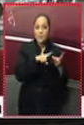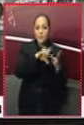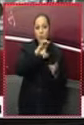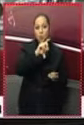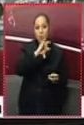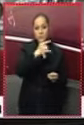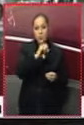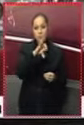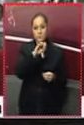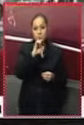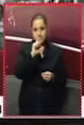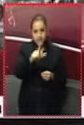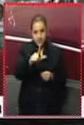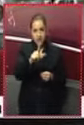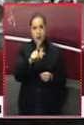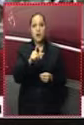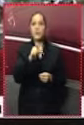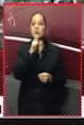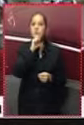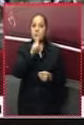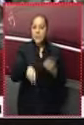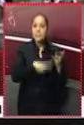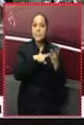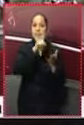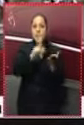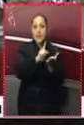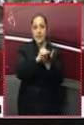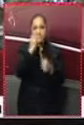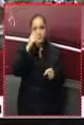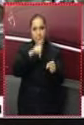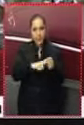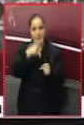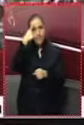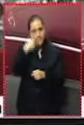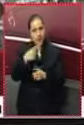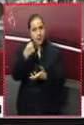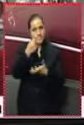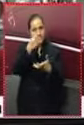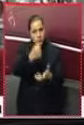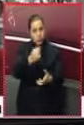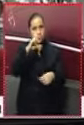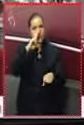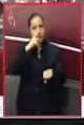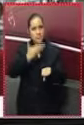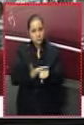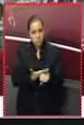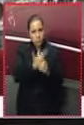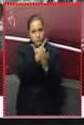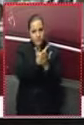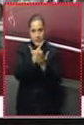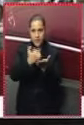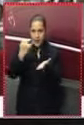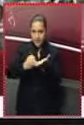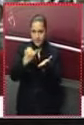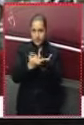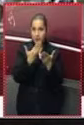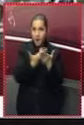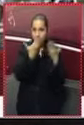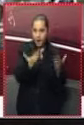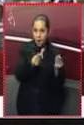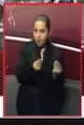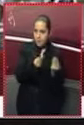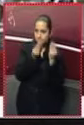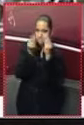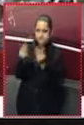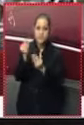Código Fiscal de la Federación y de la Ley Federal de Presupuesto y Responsabilidad Hacendaria. Pasa al